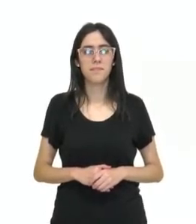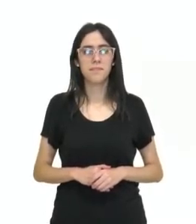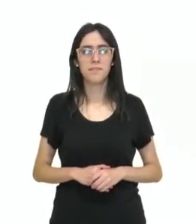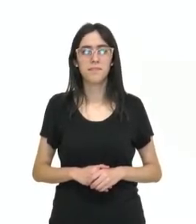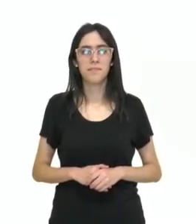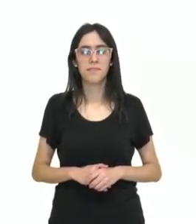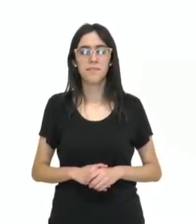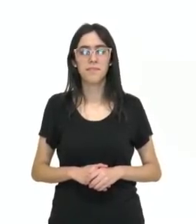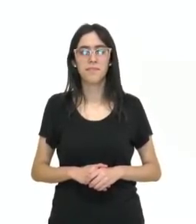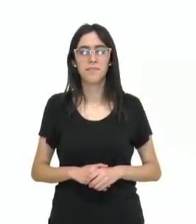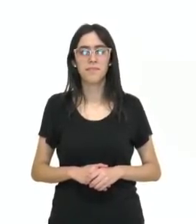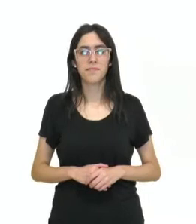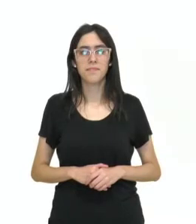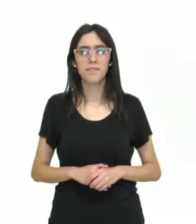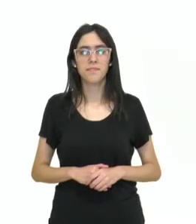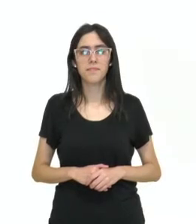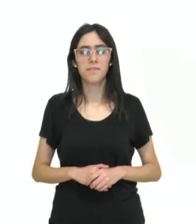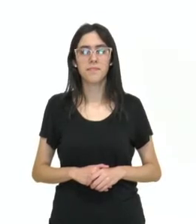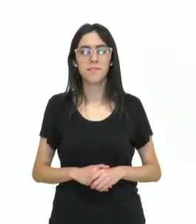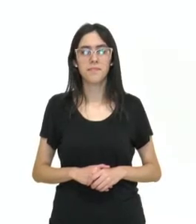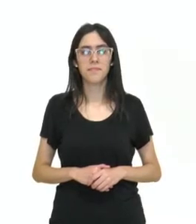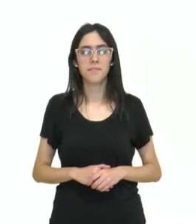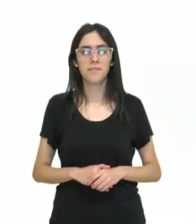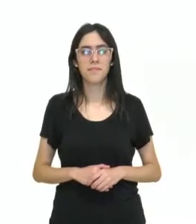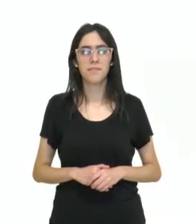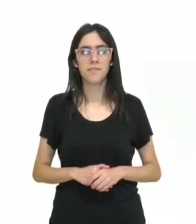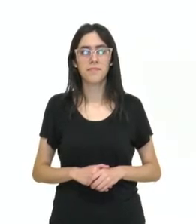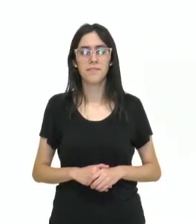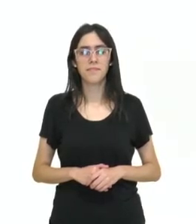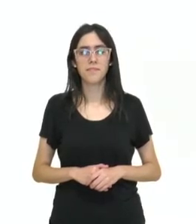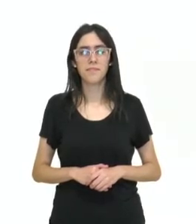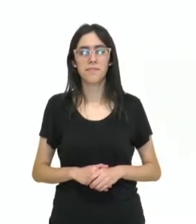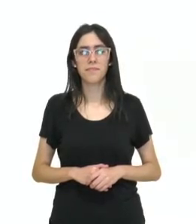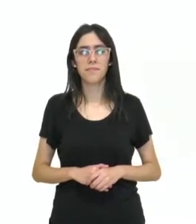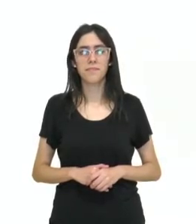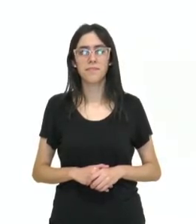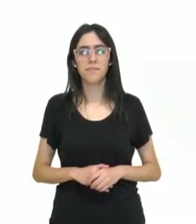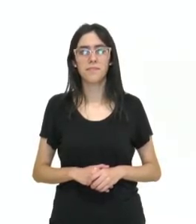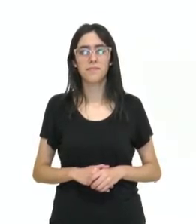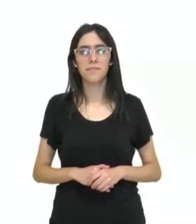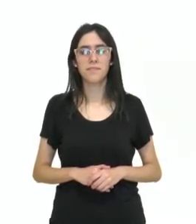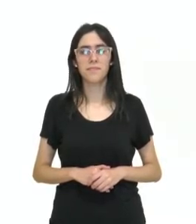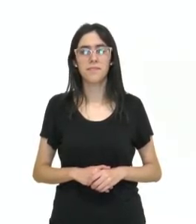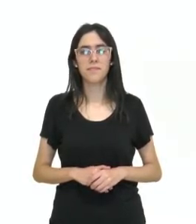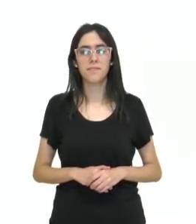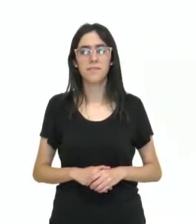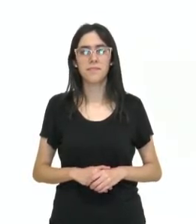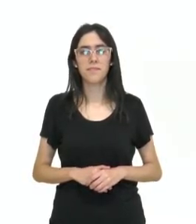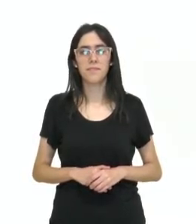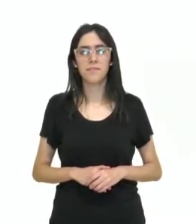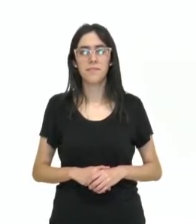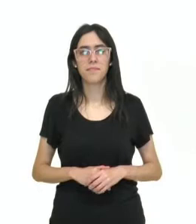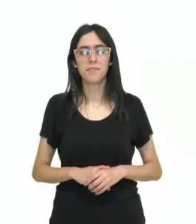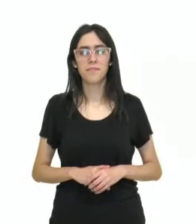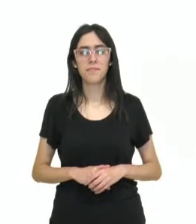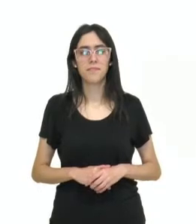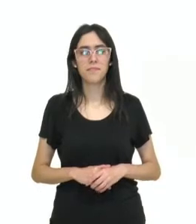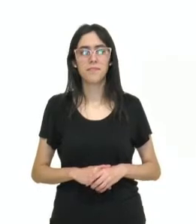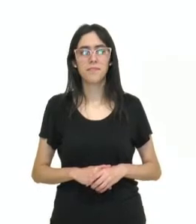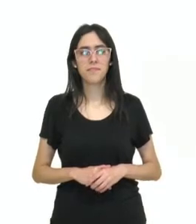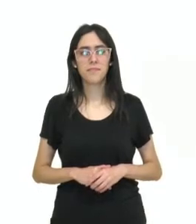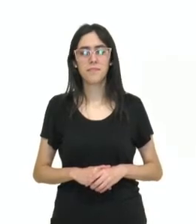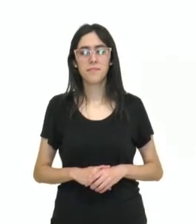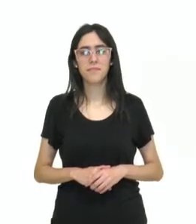características, es que somos vagos, hablamos mal los idiomas, pero somos muy majos y sabemos